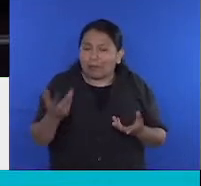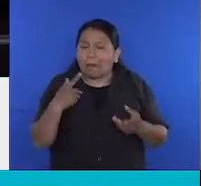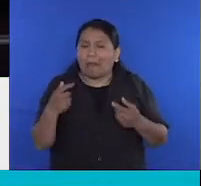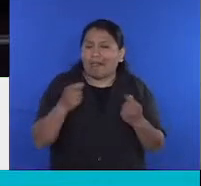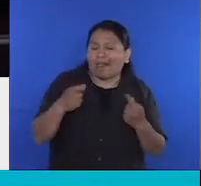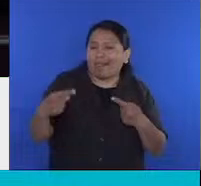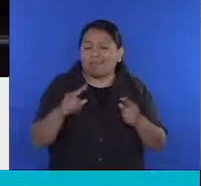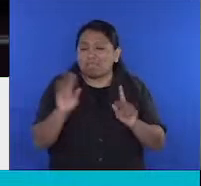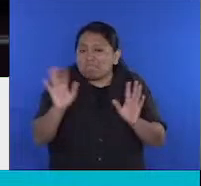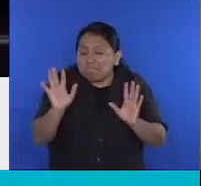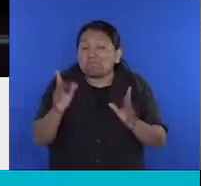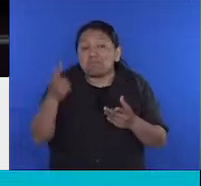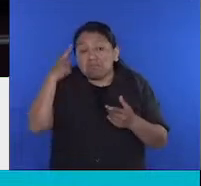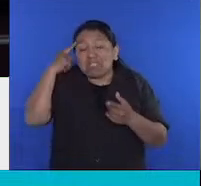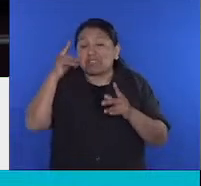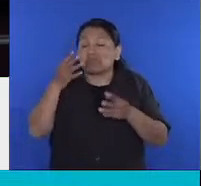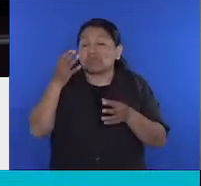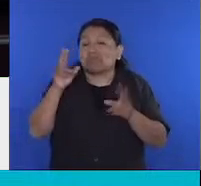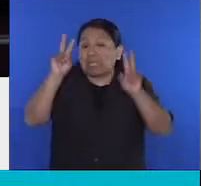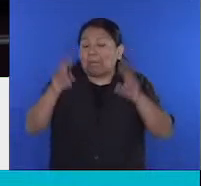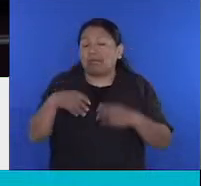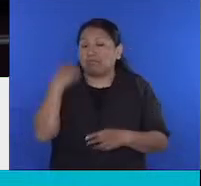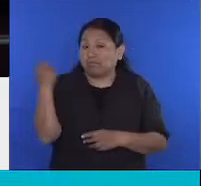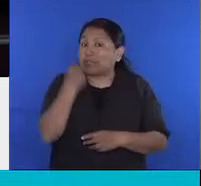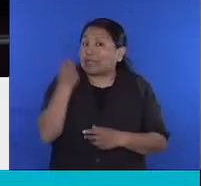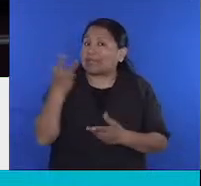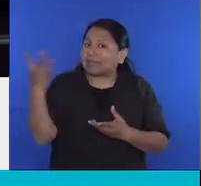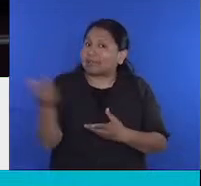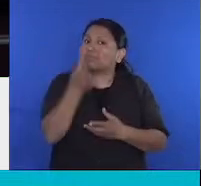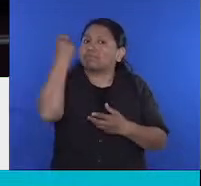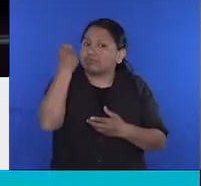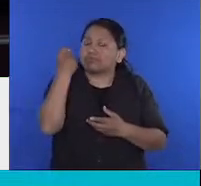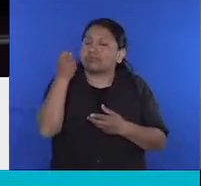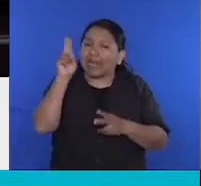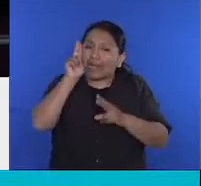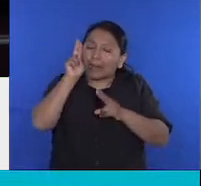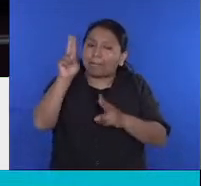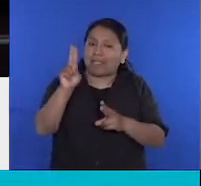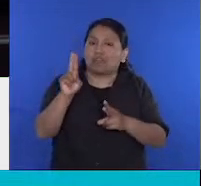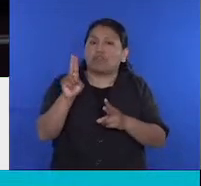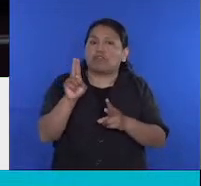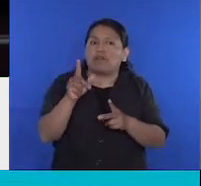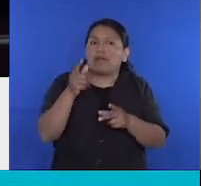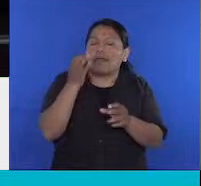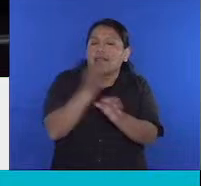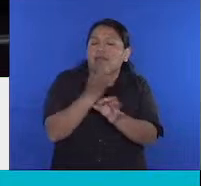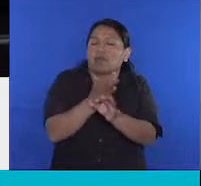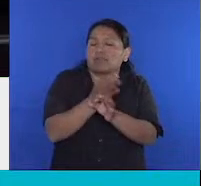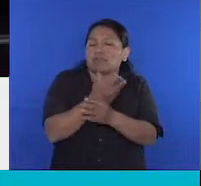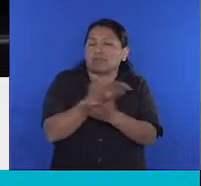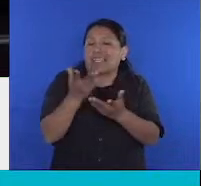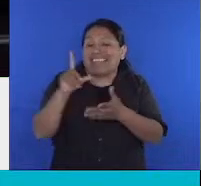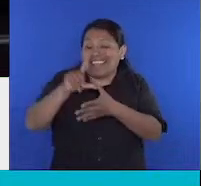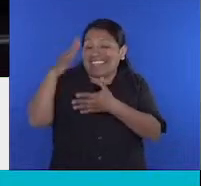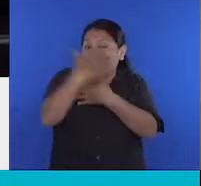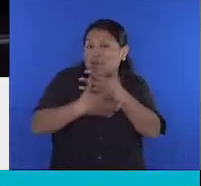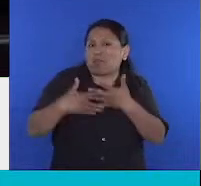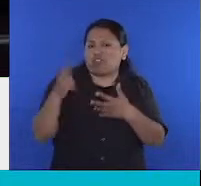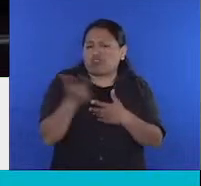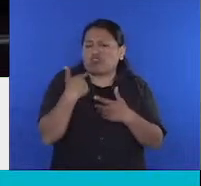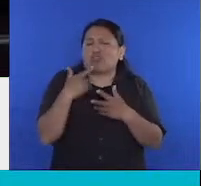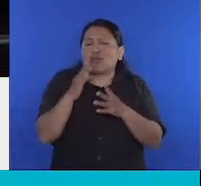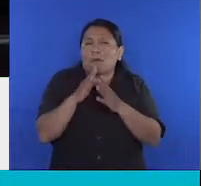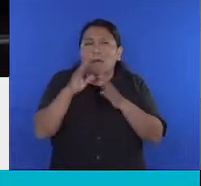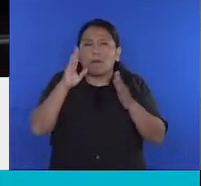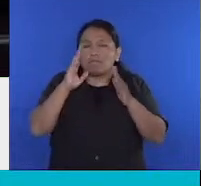amerita. Recuperar el respeto que teníamos en Latinoamérica, que éramos un faro como sistema